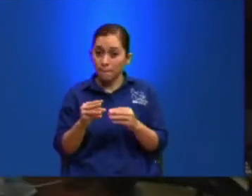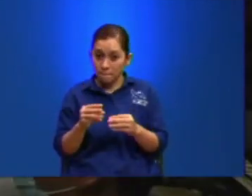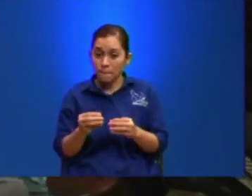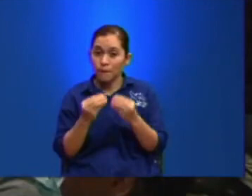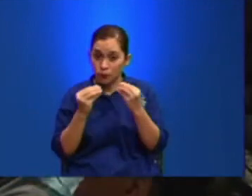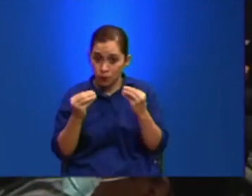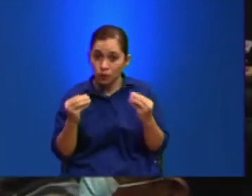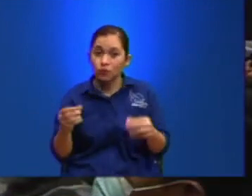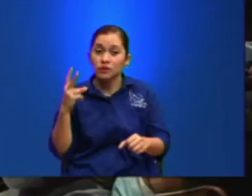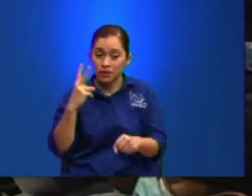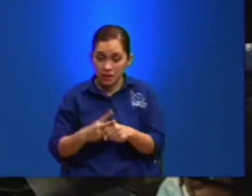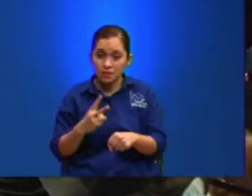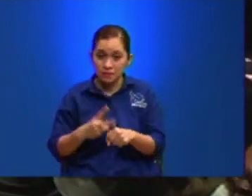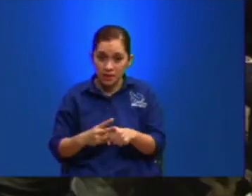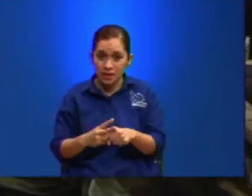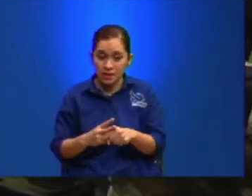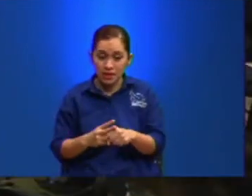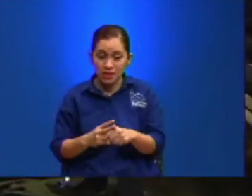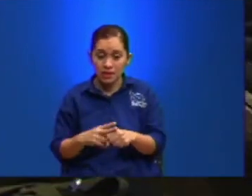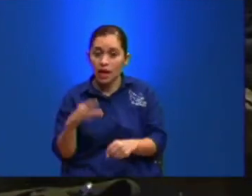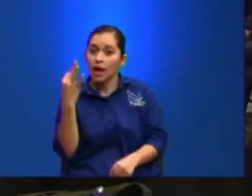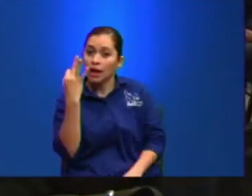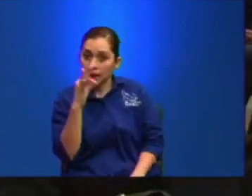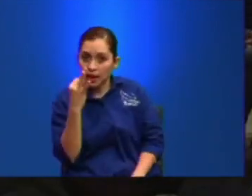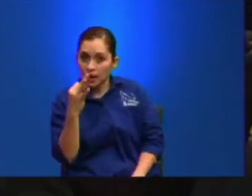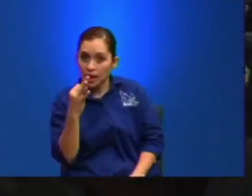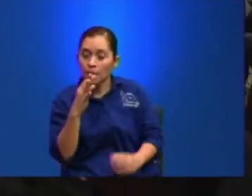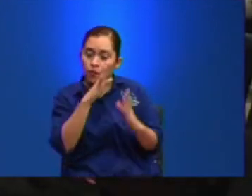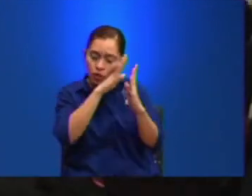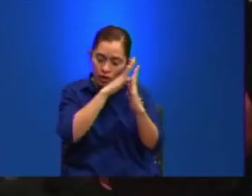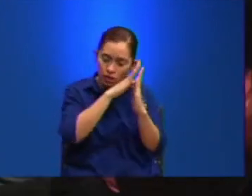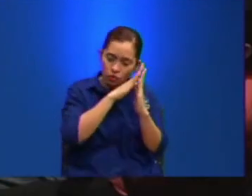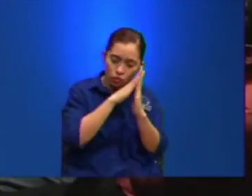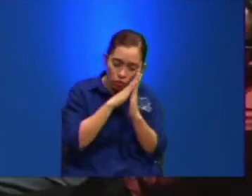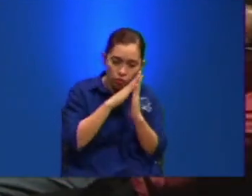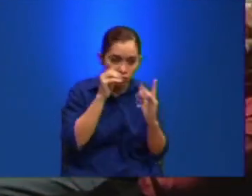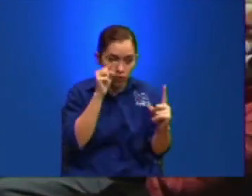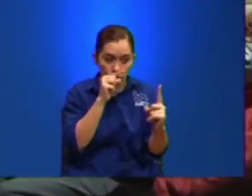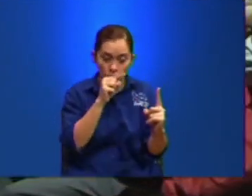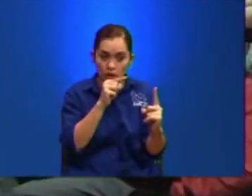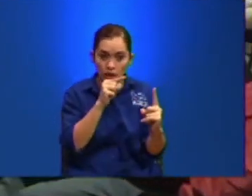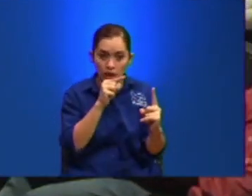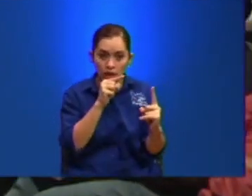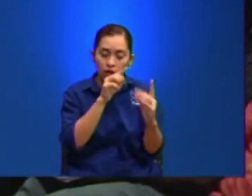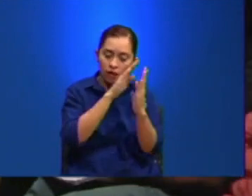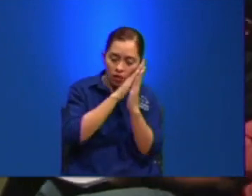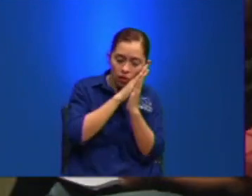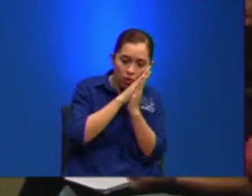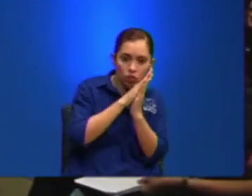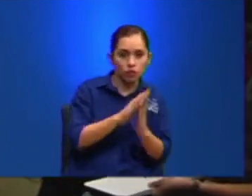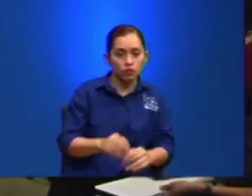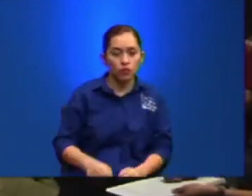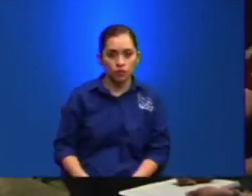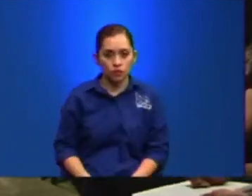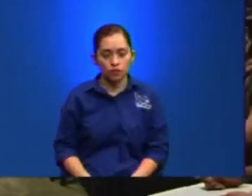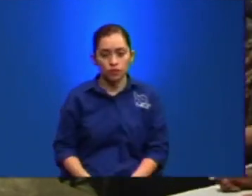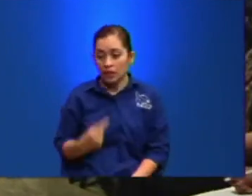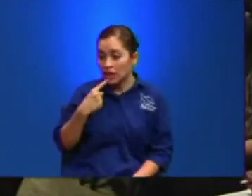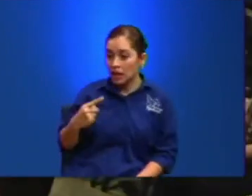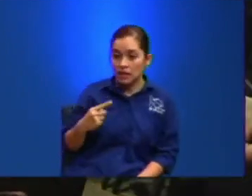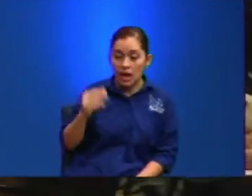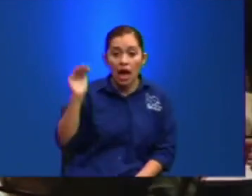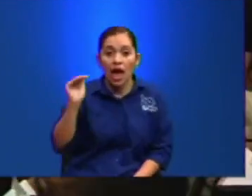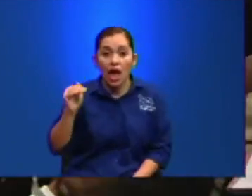piernas y ya de estilo despertaba esa sensación los ilustrados contra ti vidas se